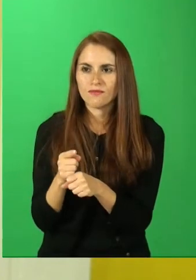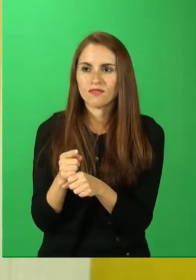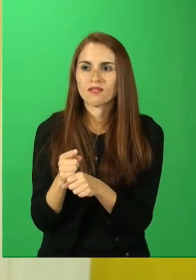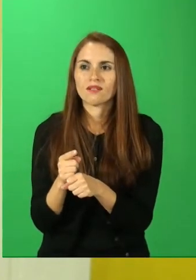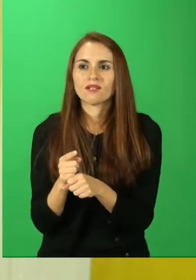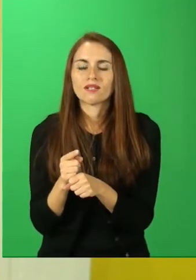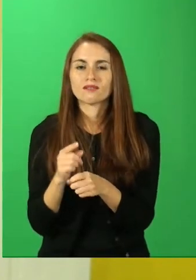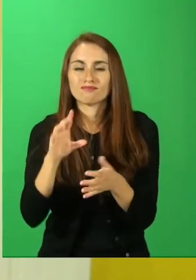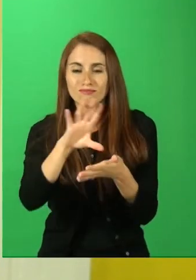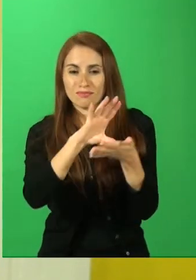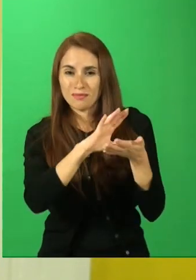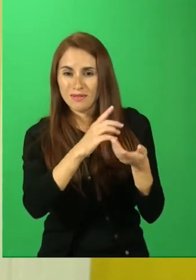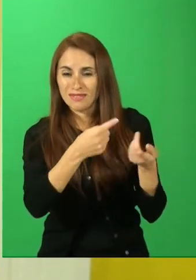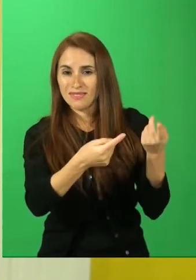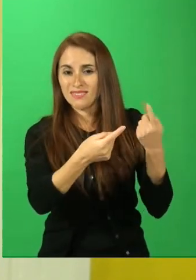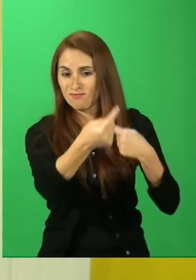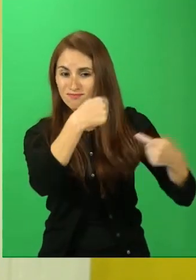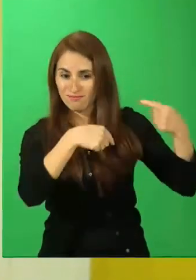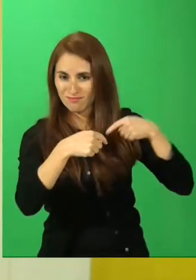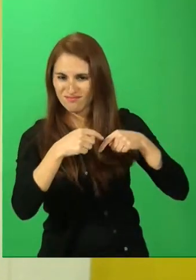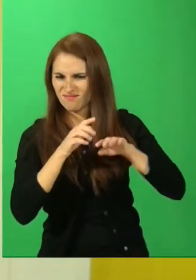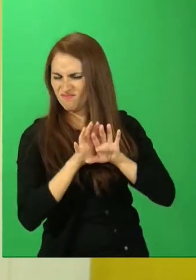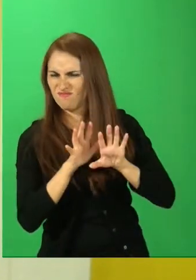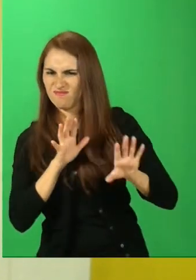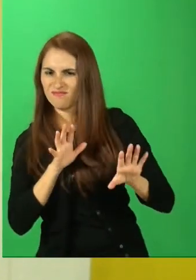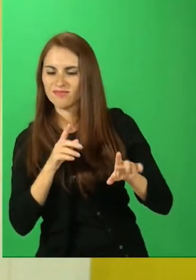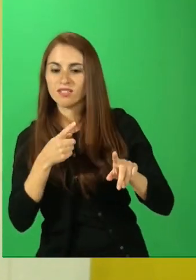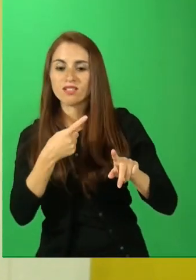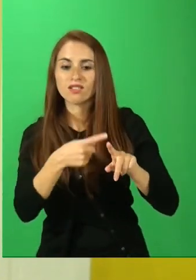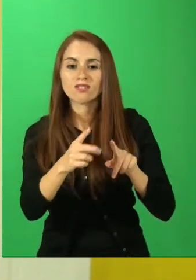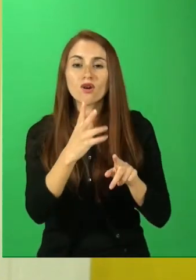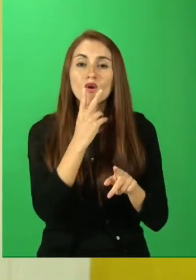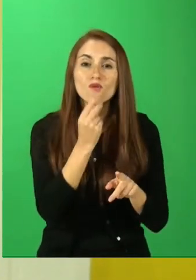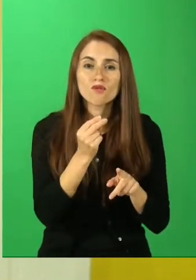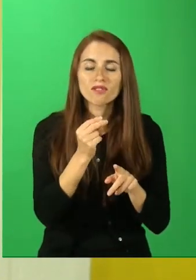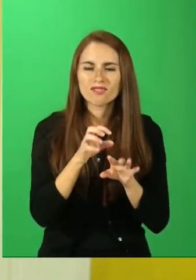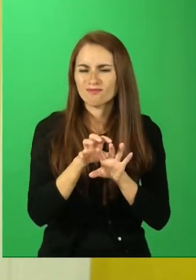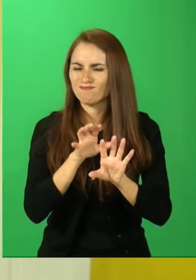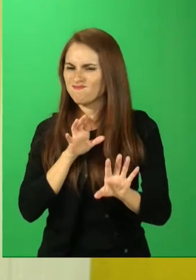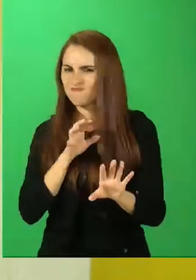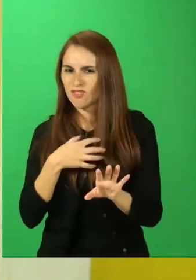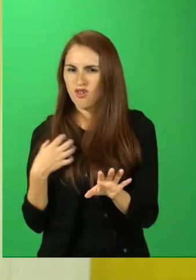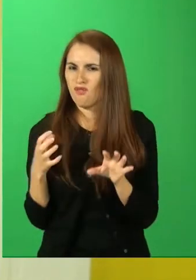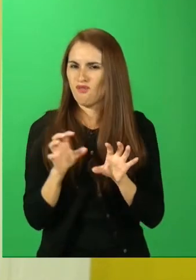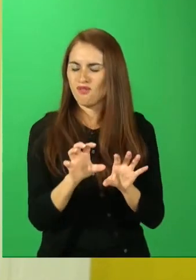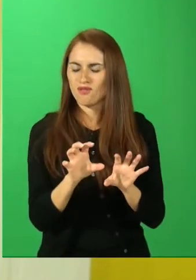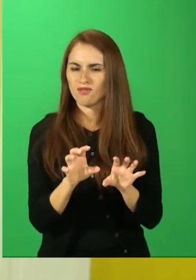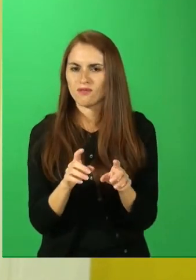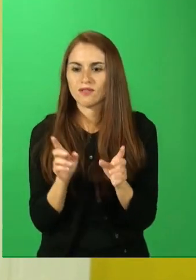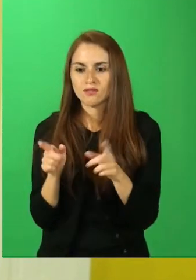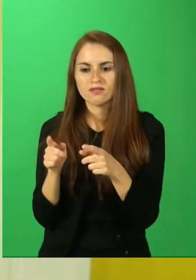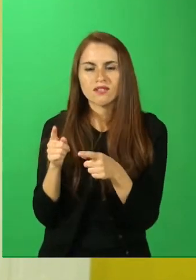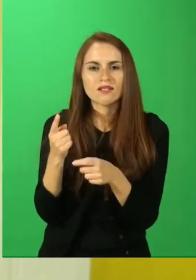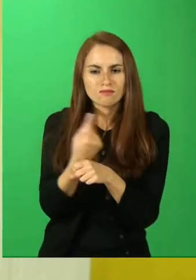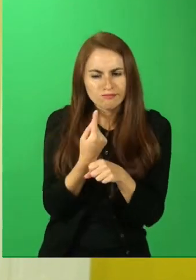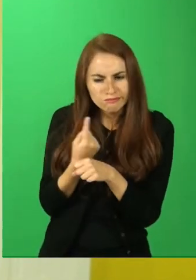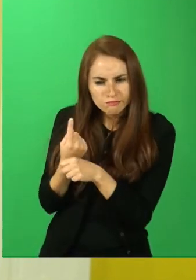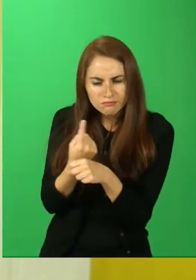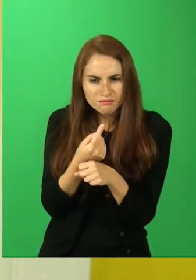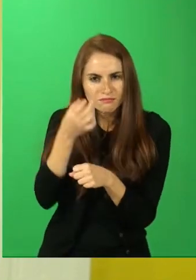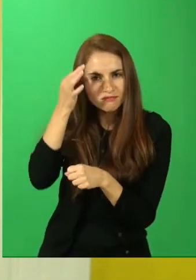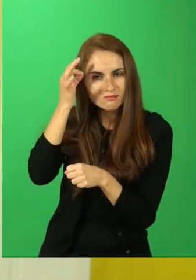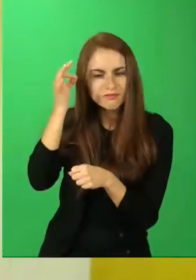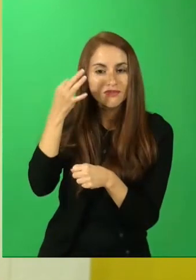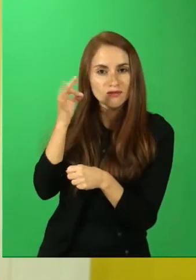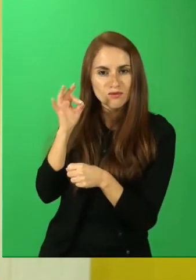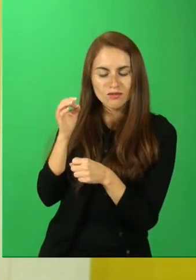los extranjeros; antisemita, odio a los judíos. Bajo esta ideología que va a surgir casi una religión, todos aquellos pueblos que eran